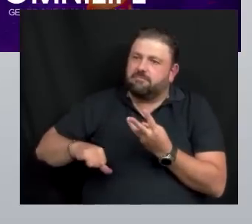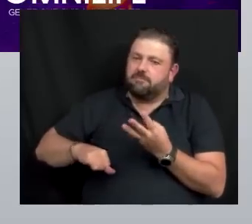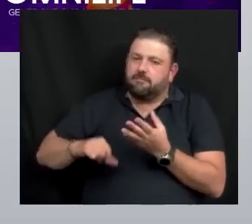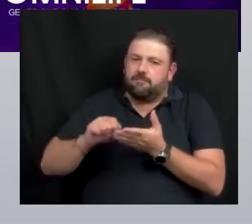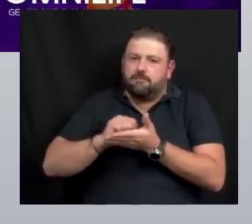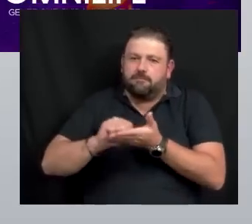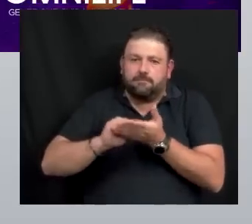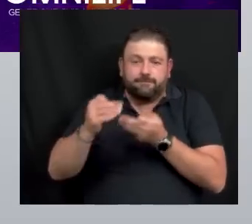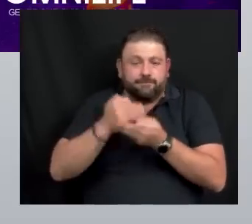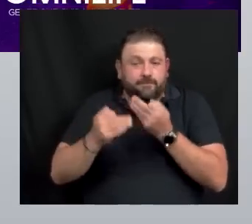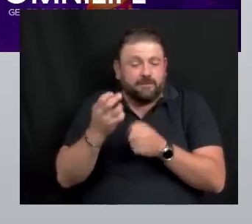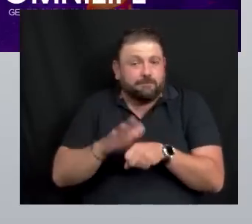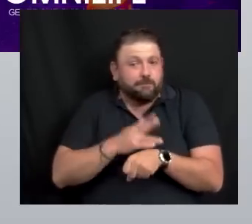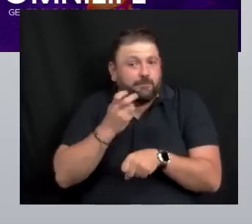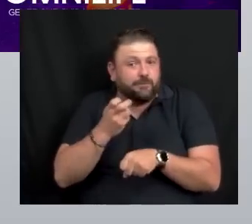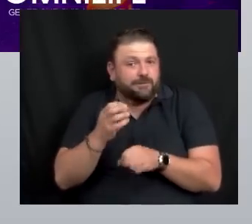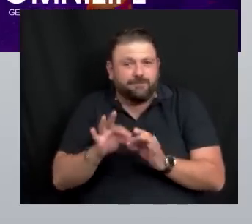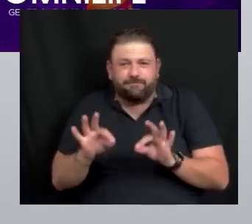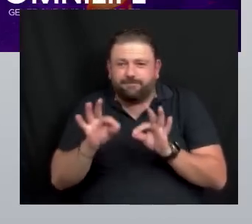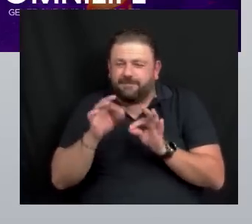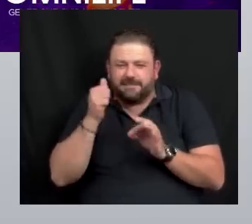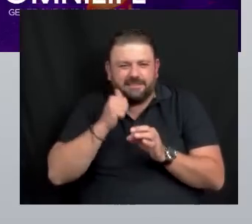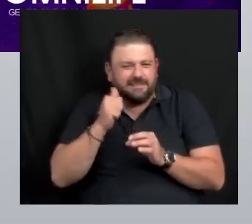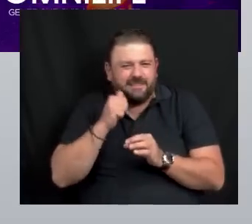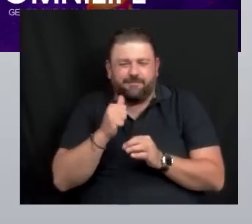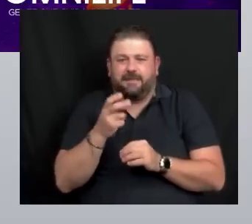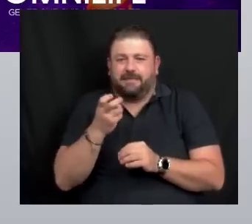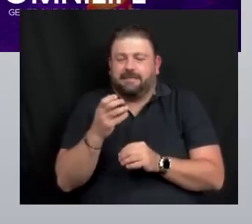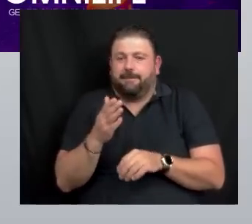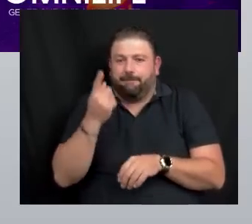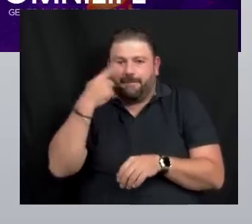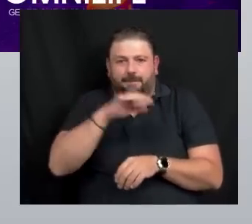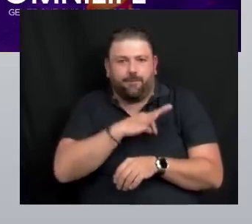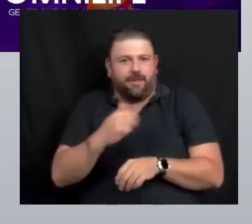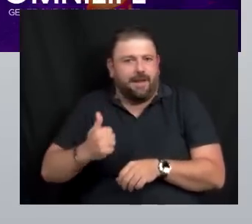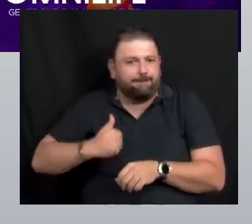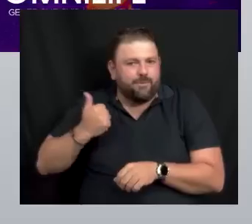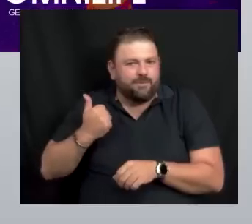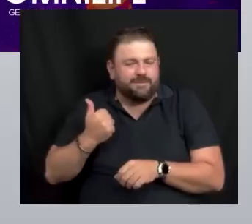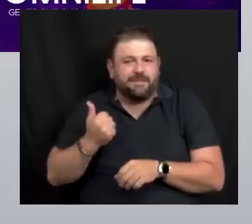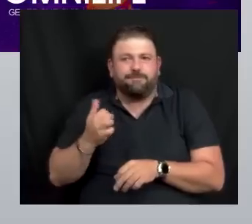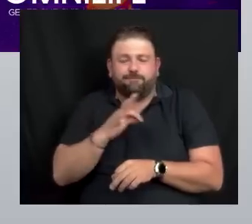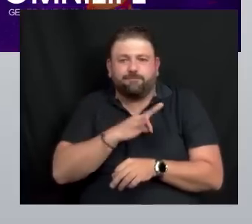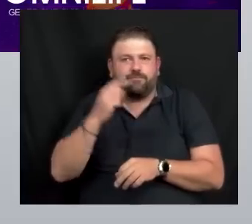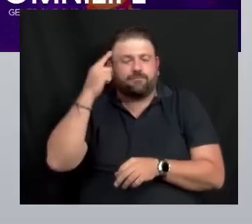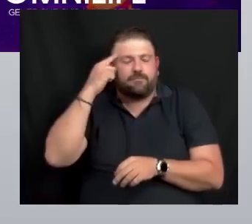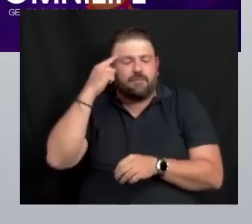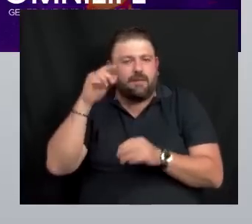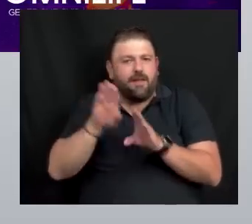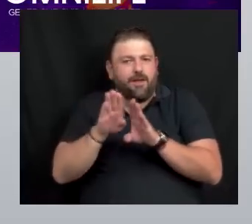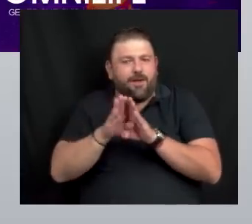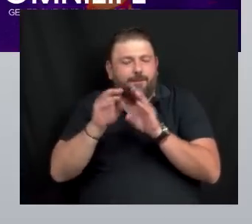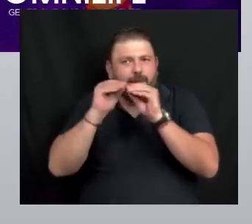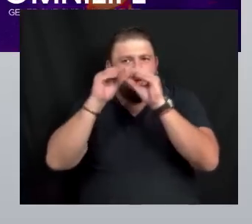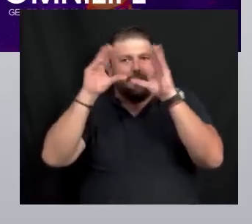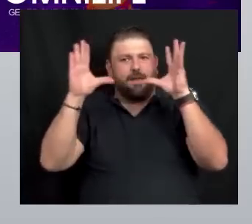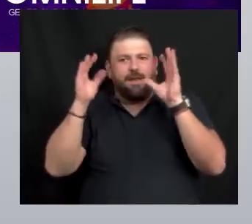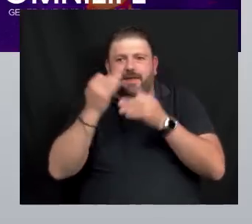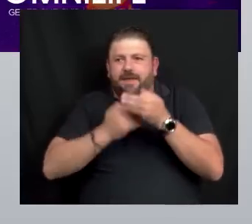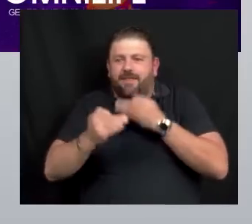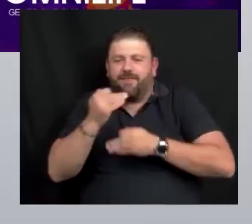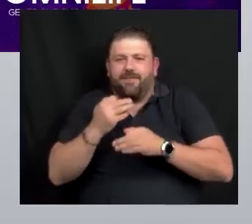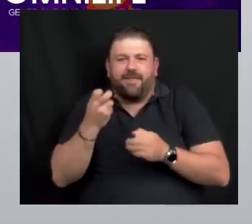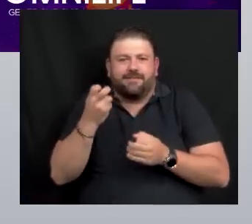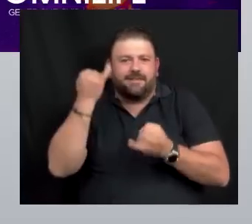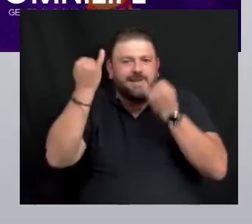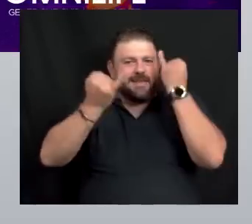es lo que me va a impulsar, y que si cada vez que lo vuelvo a ver, vuelvo a vivir este momento y me va a llevar otra vez a ese punto de partida de emoción,